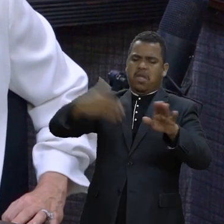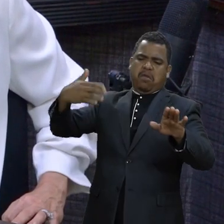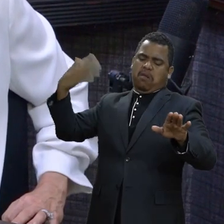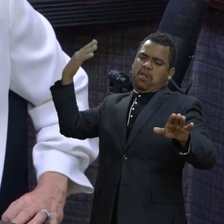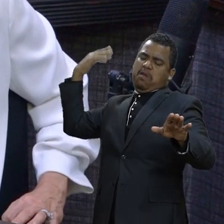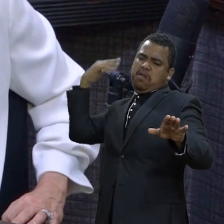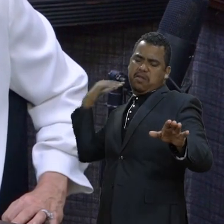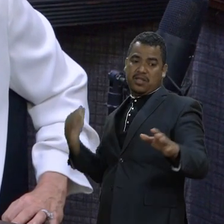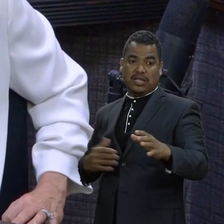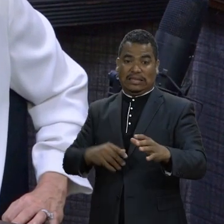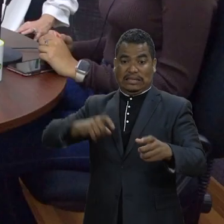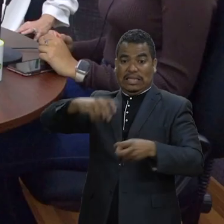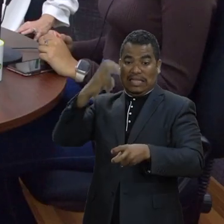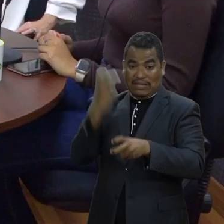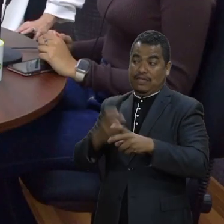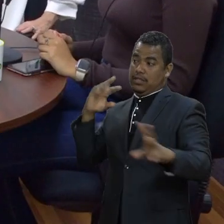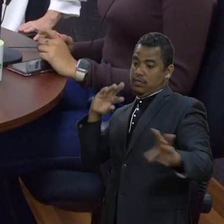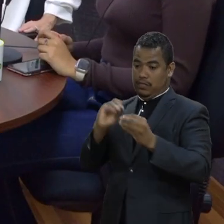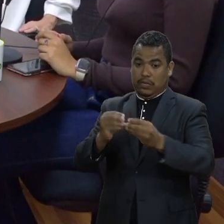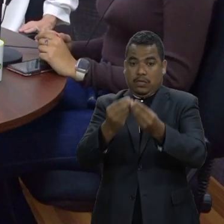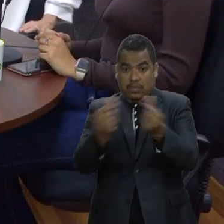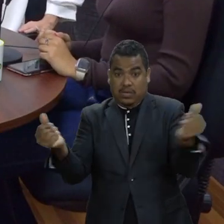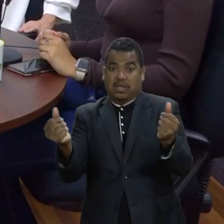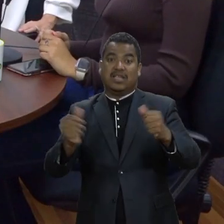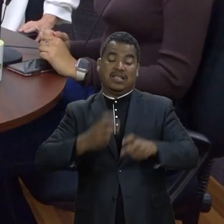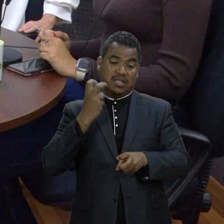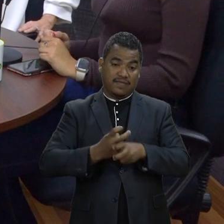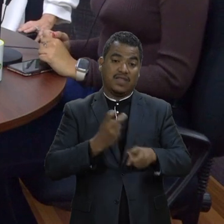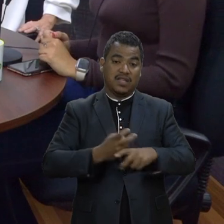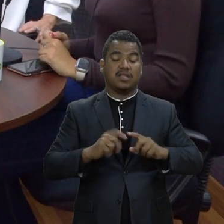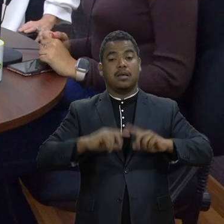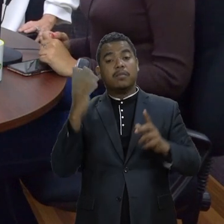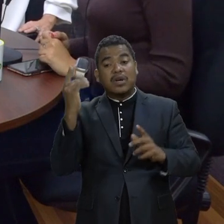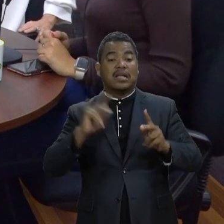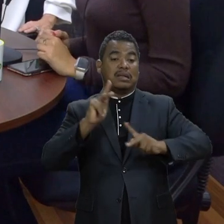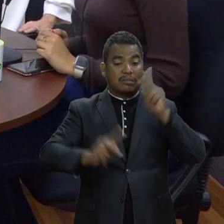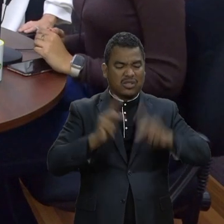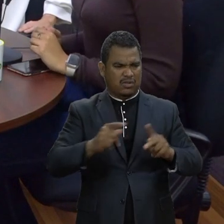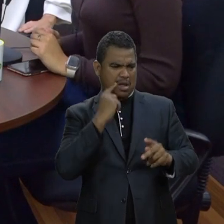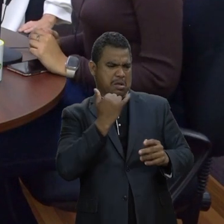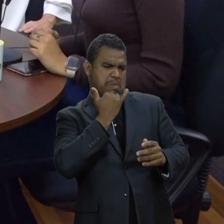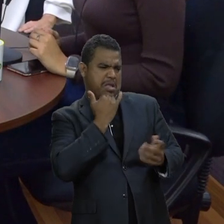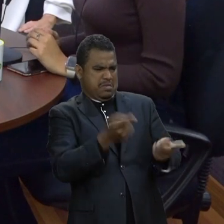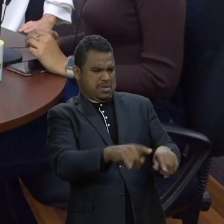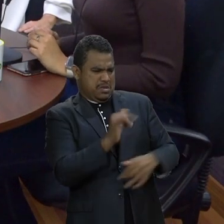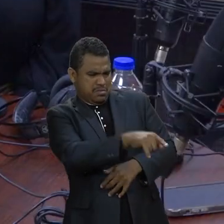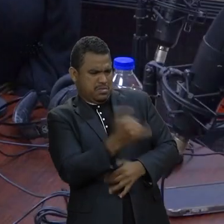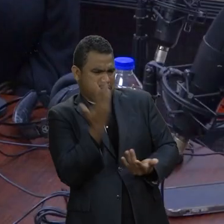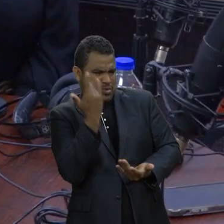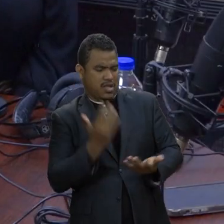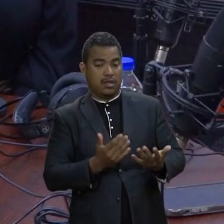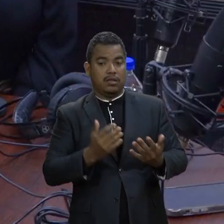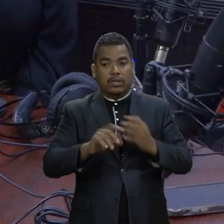se les pide. Es así. Ese tipo de situación a veces se pasa. Ok, bueno. Hablando en ese mismo tema de la emoción que se